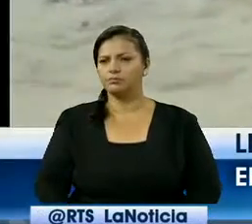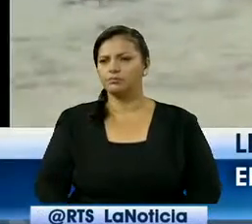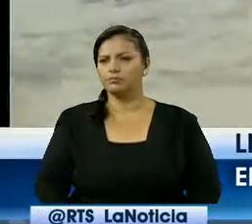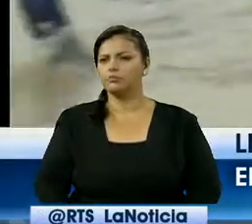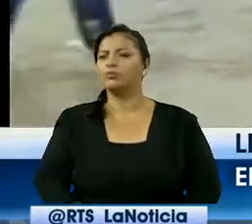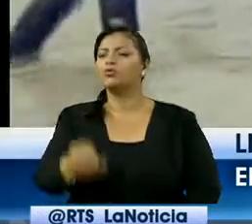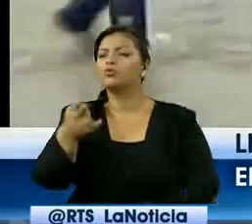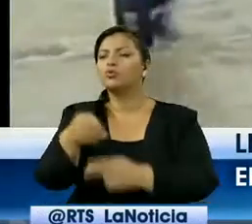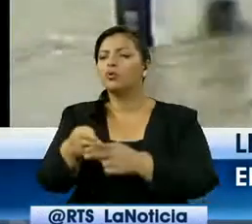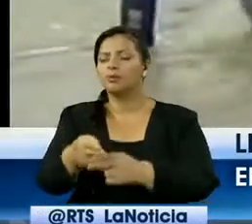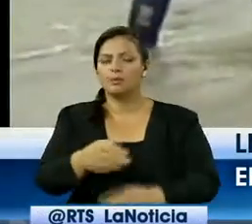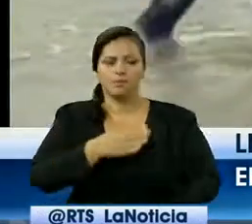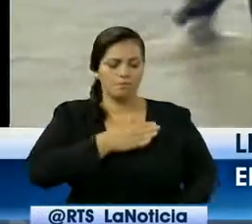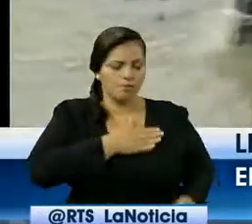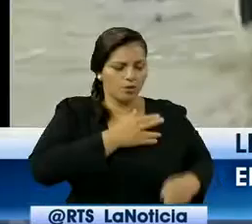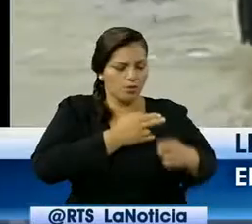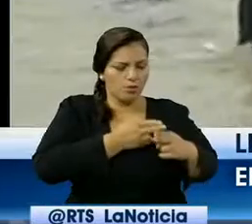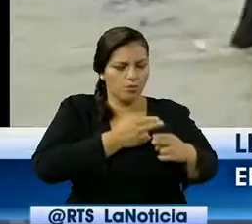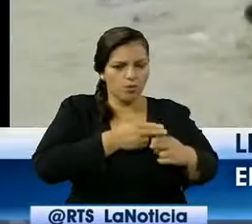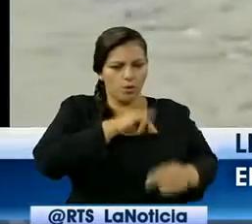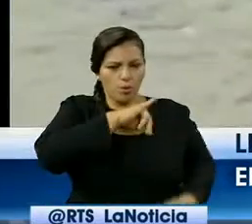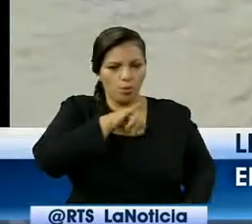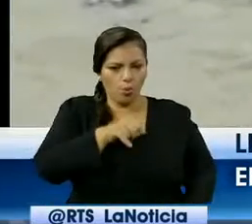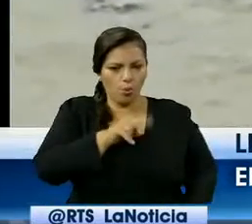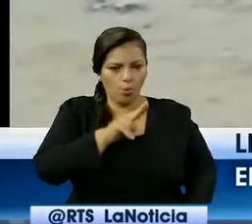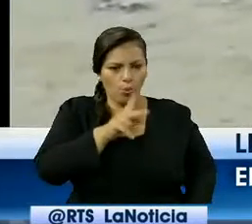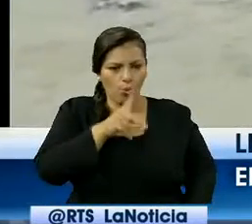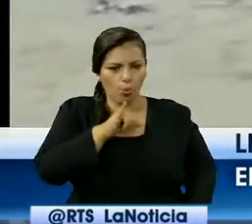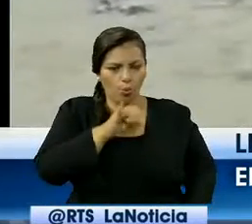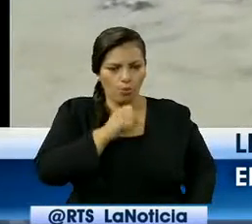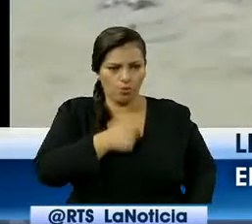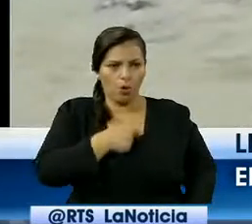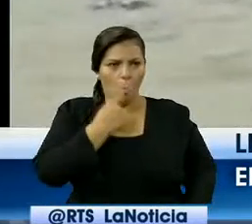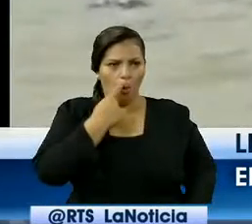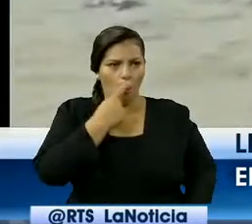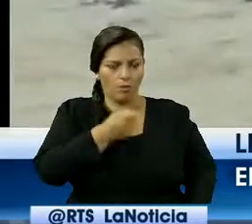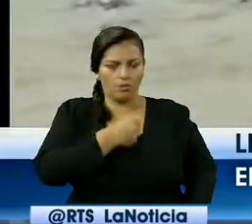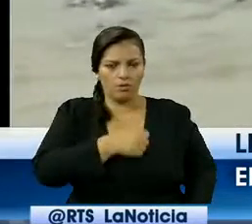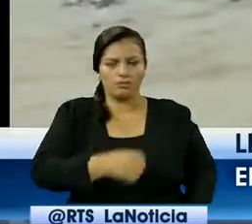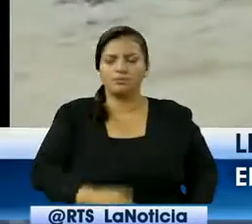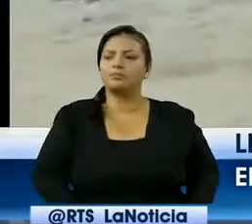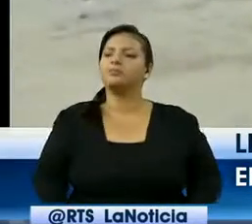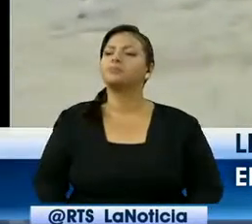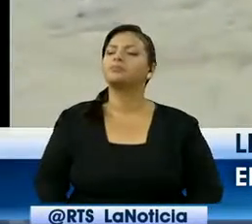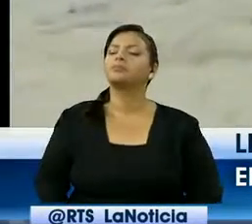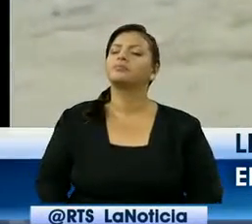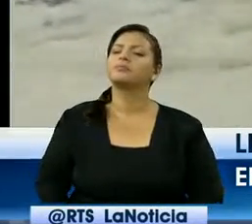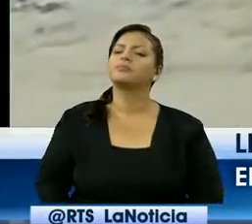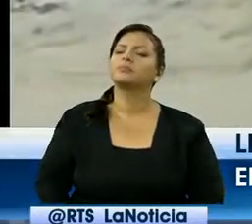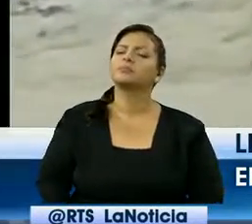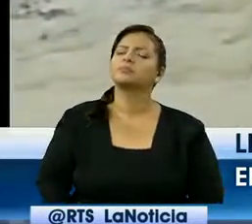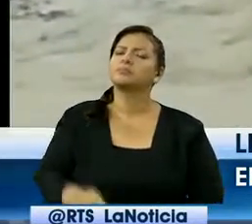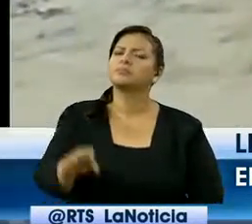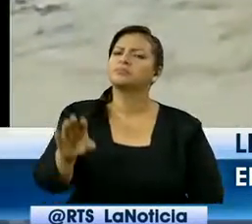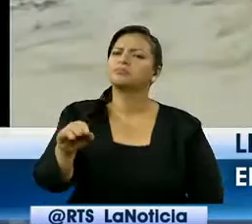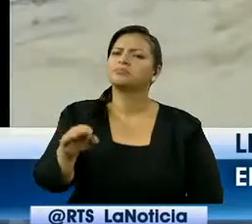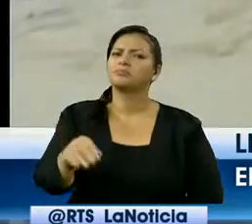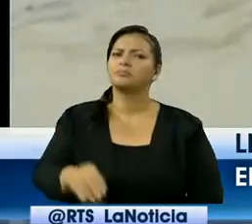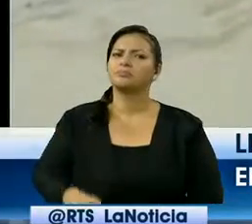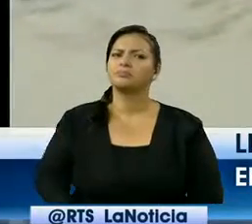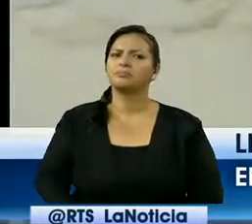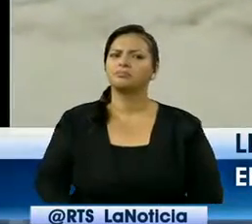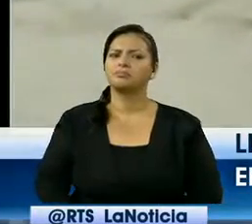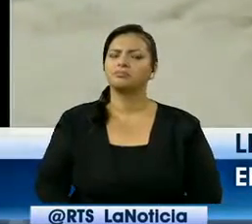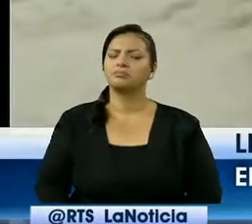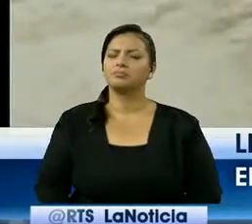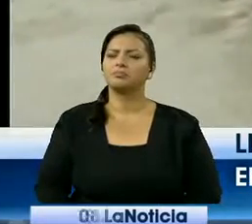días. Julio Morales. Don Julio Morales. Ah, mira, estamos en familia por acá, don Julio Morales. A ver, si nos ayudan, por favor, estamos